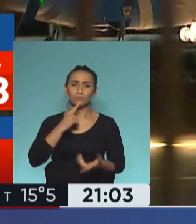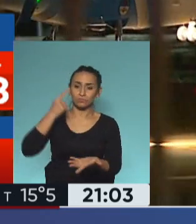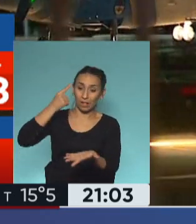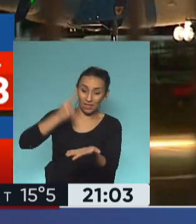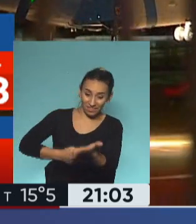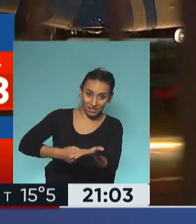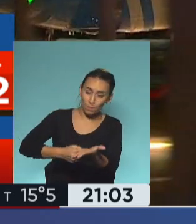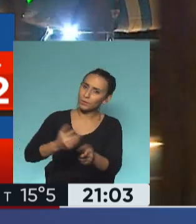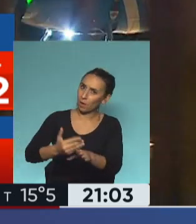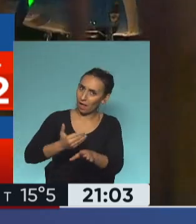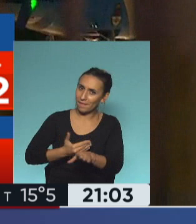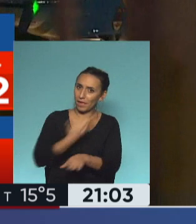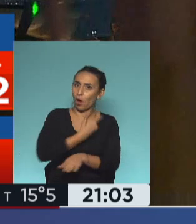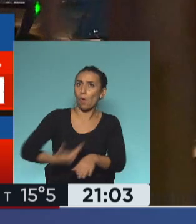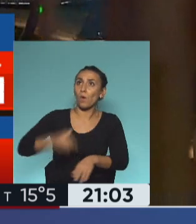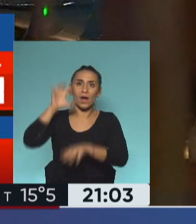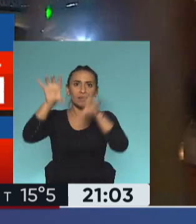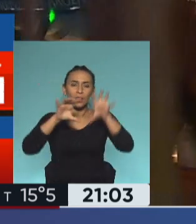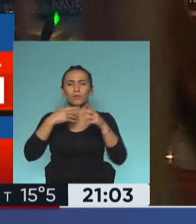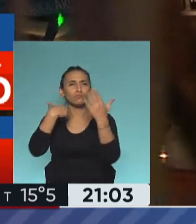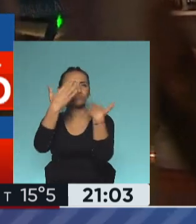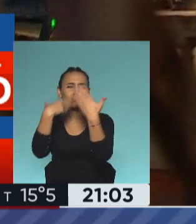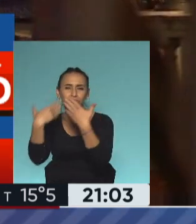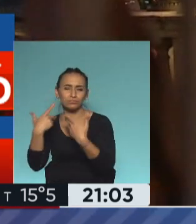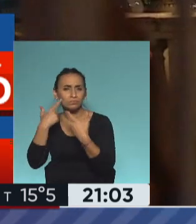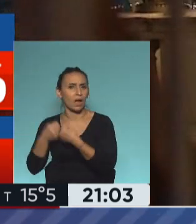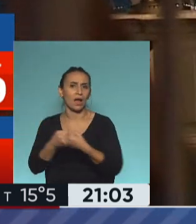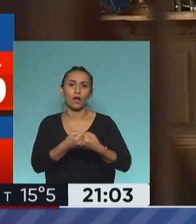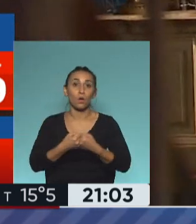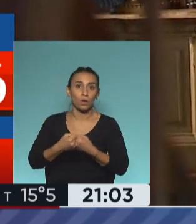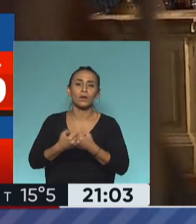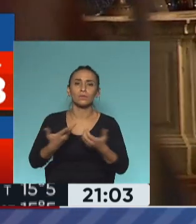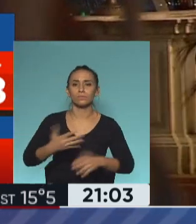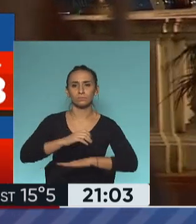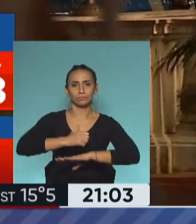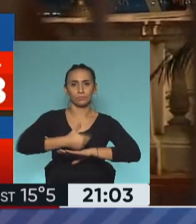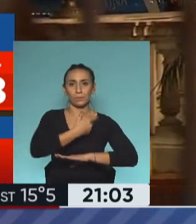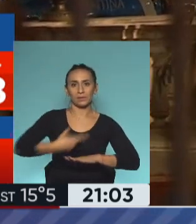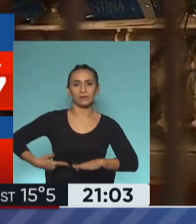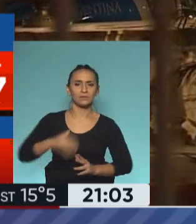los gobernadores, tratando de explicar y de detallar el presidente de la Nación